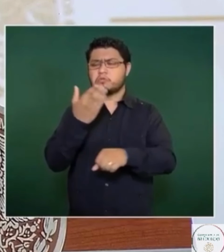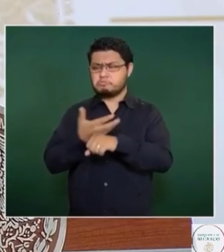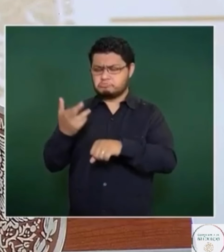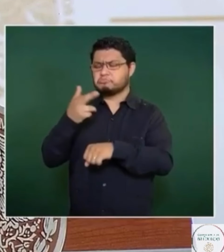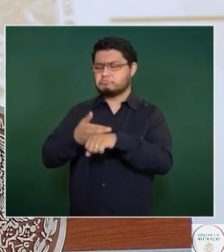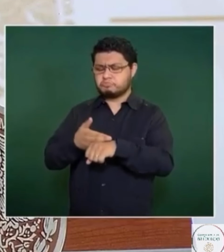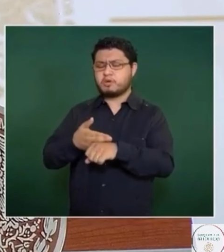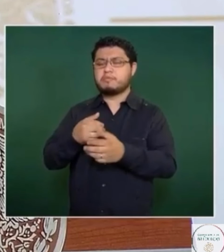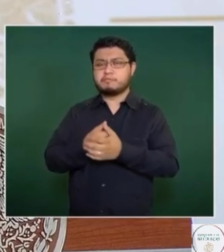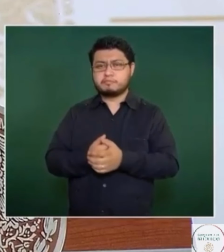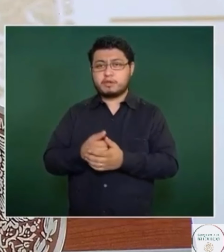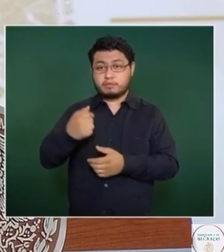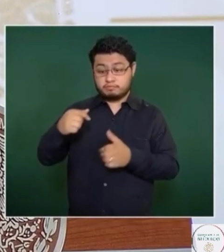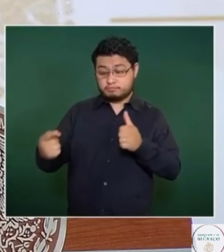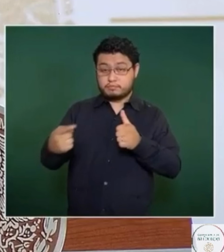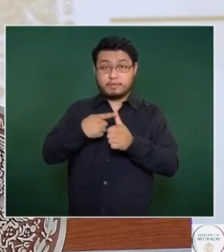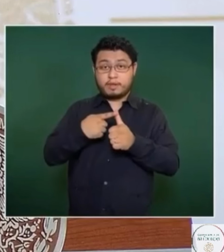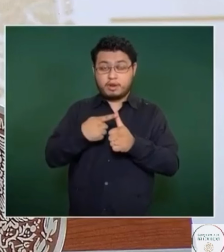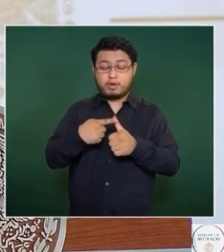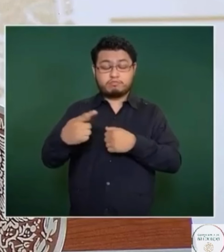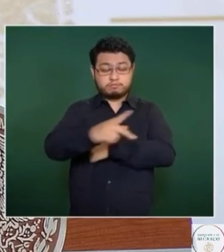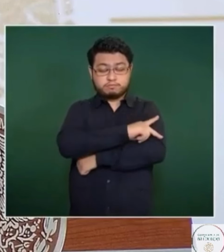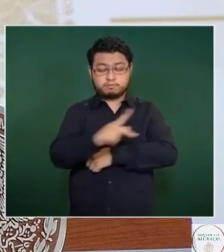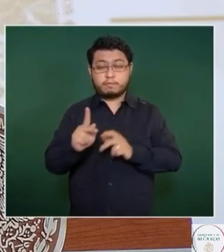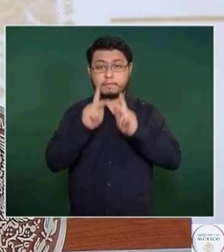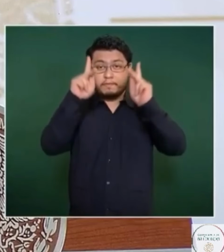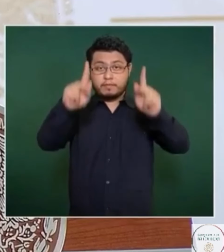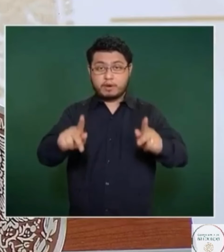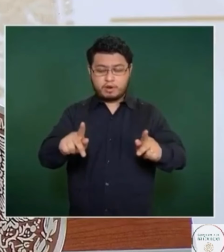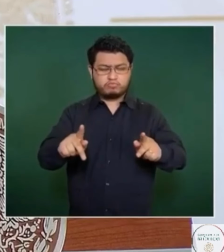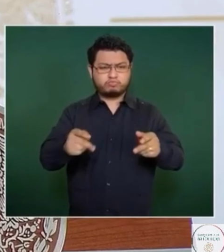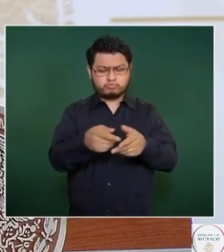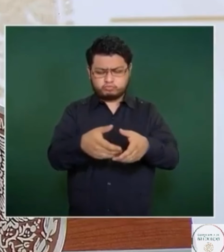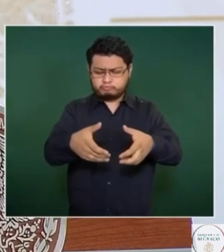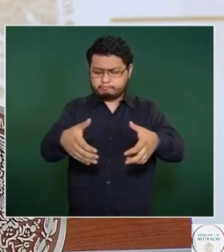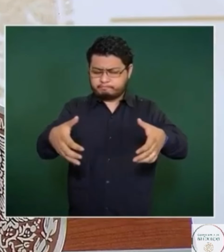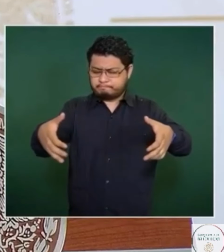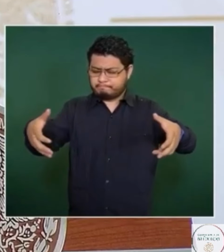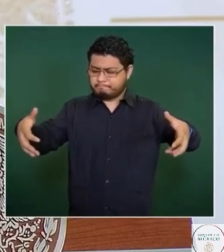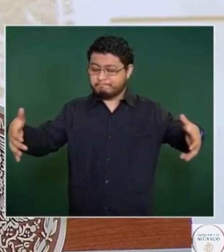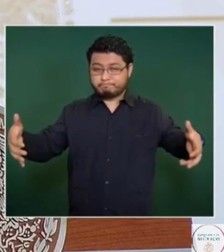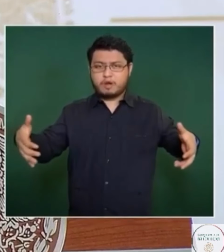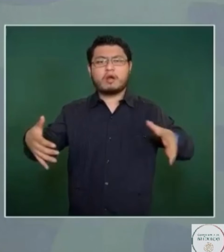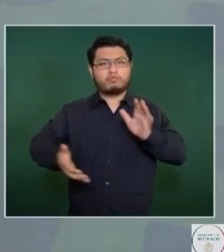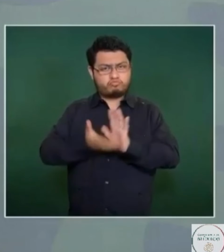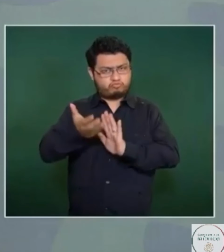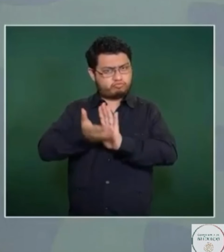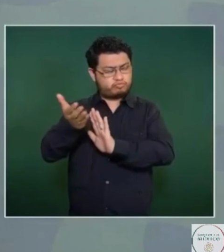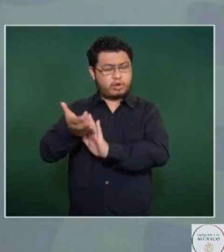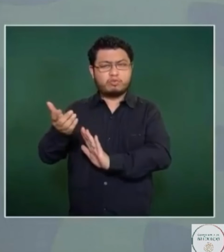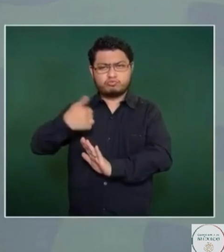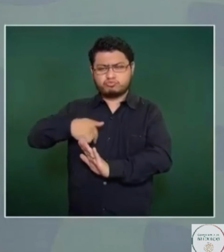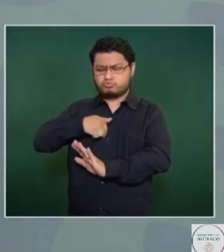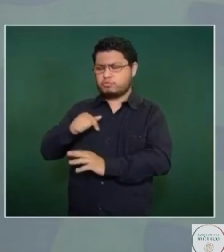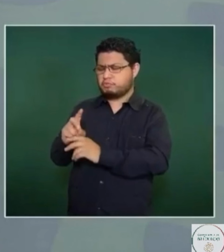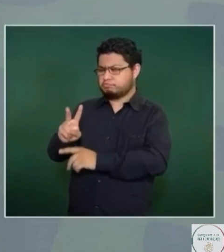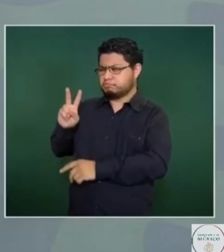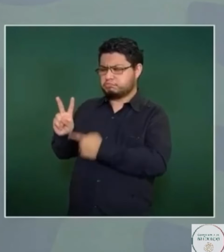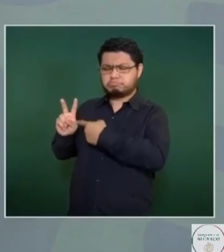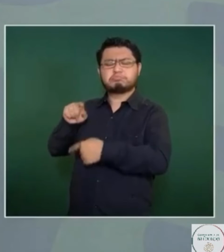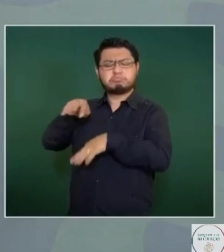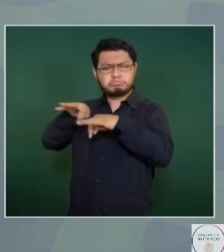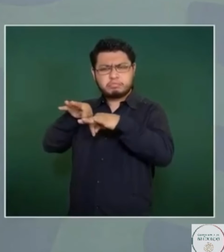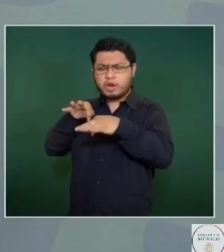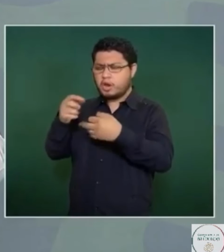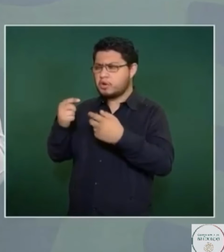el proyecto de ampliación del puerto de Progreso, que el viernes tuve la oportunidad de estar con el almirante secretario Ojeda en